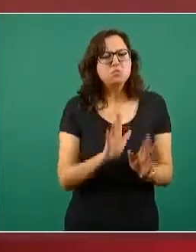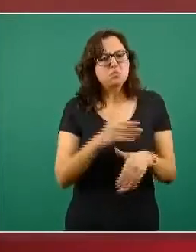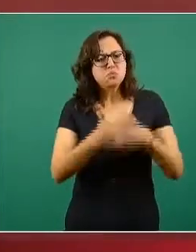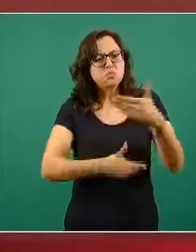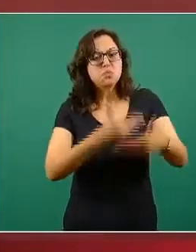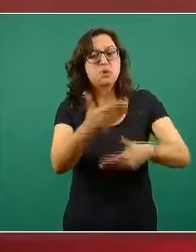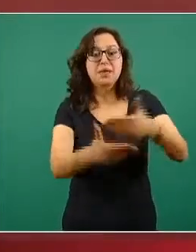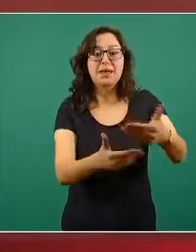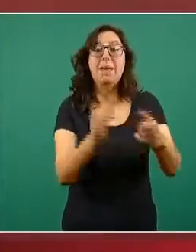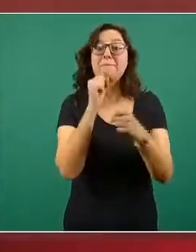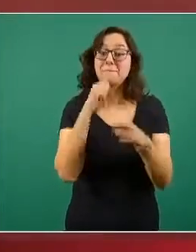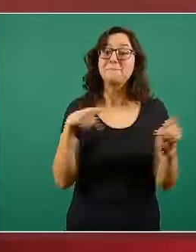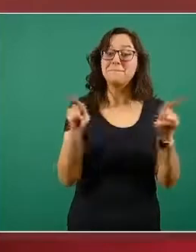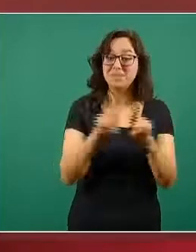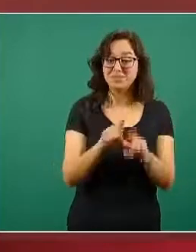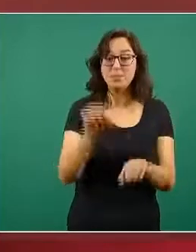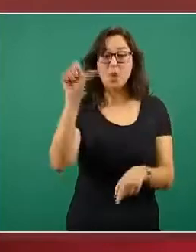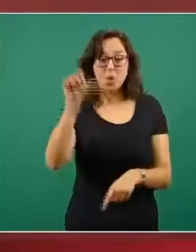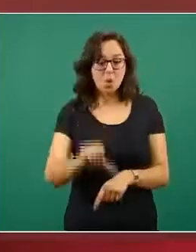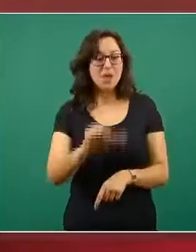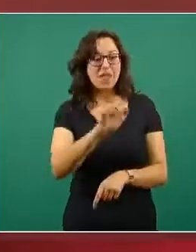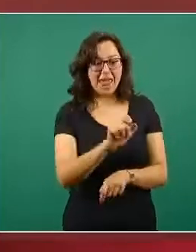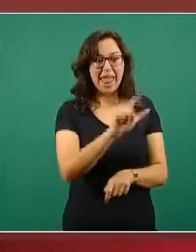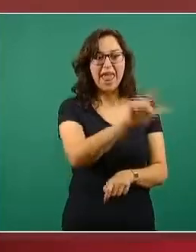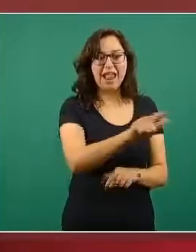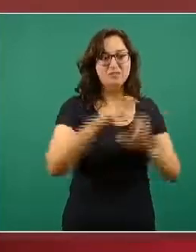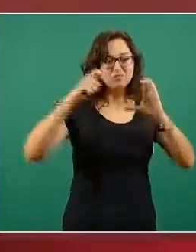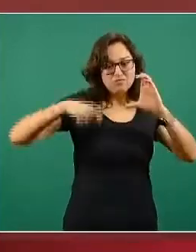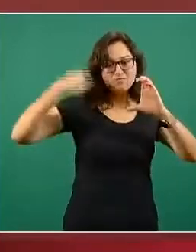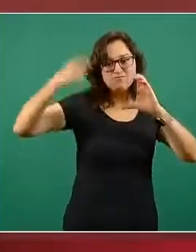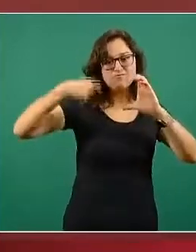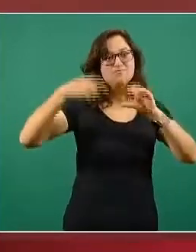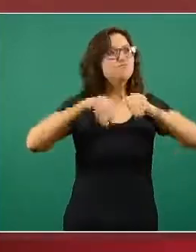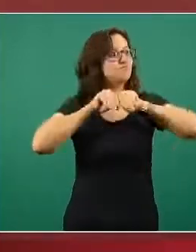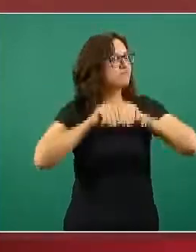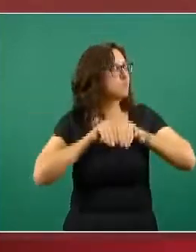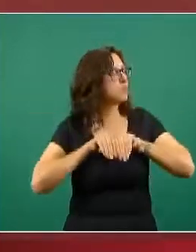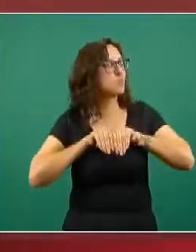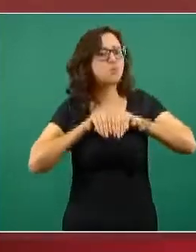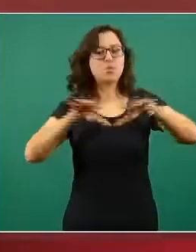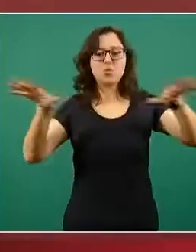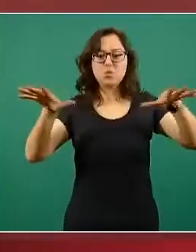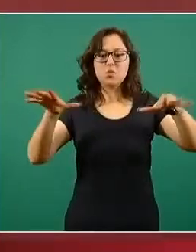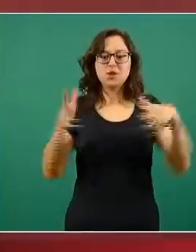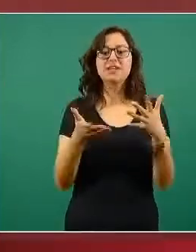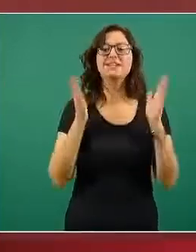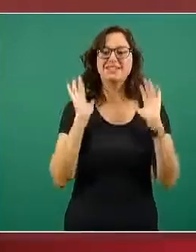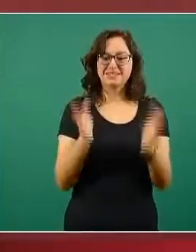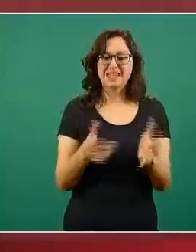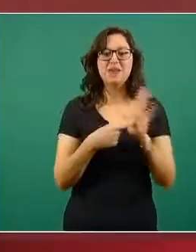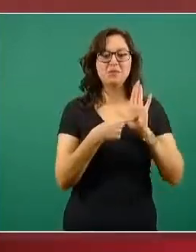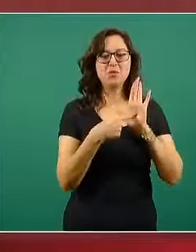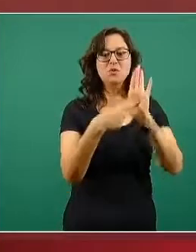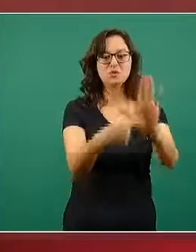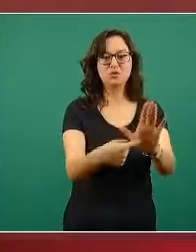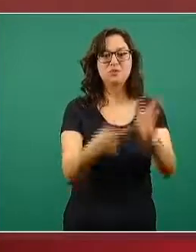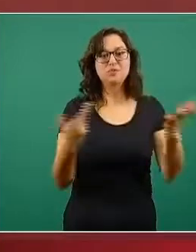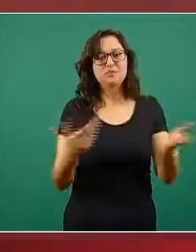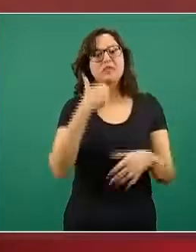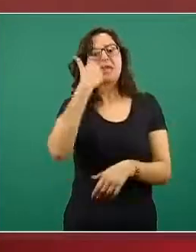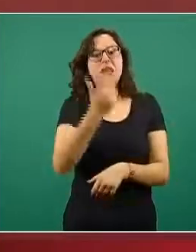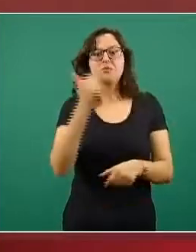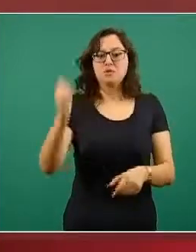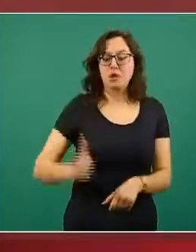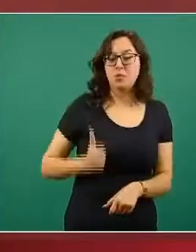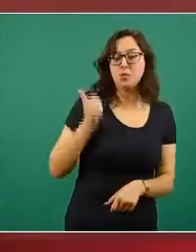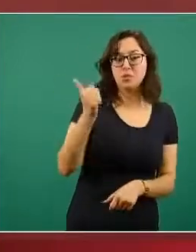hoy tuvimos la oportunidad de que él mismo grabara un video que acaba de circular en las redes sociales y quisiéramos aprovechar para todos